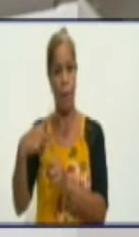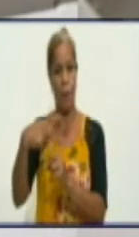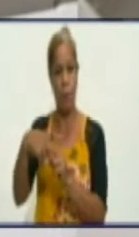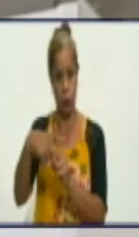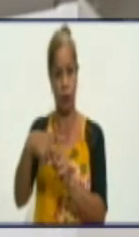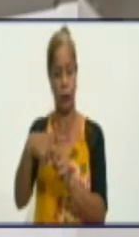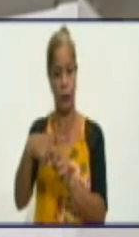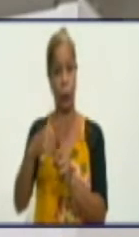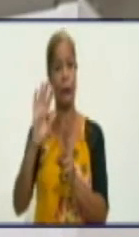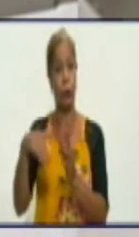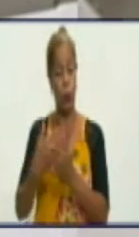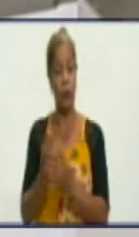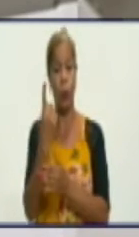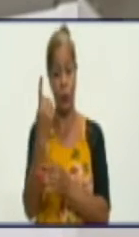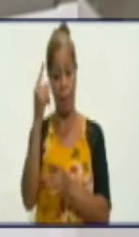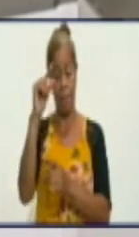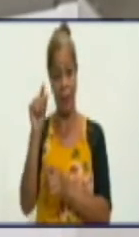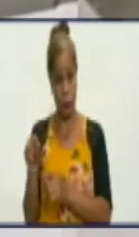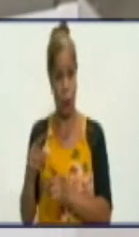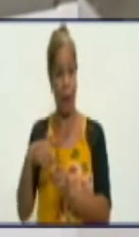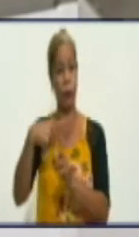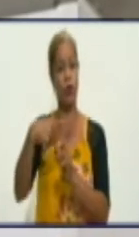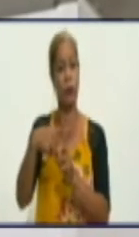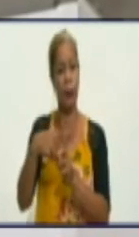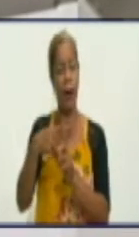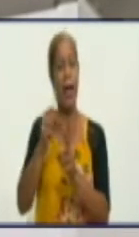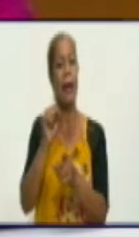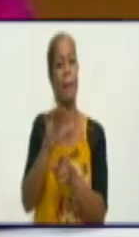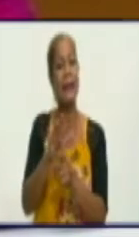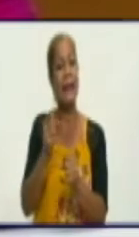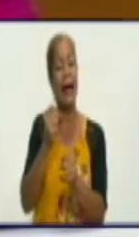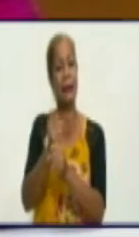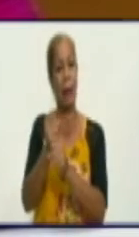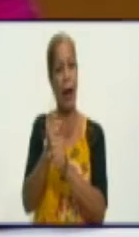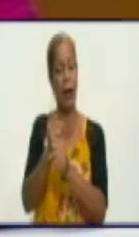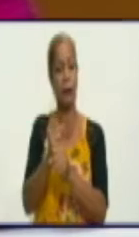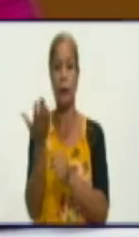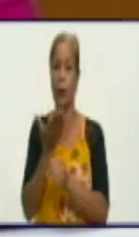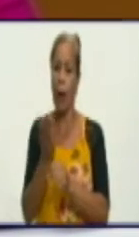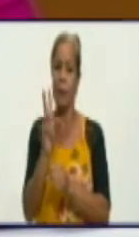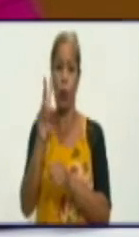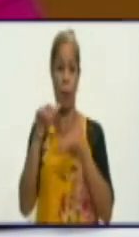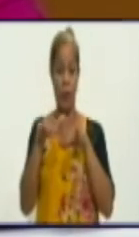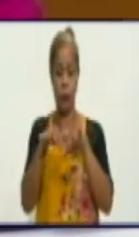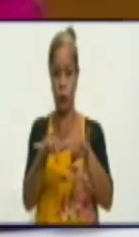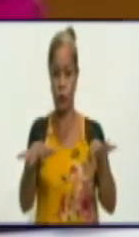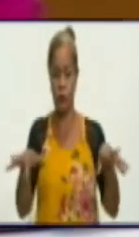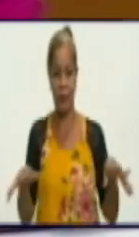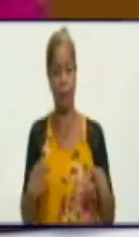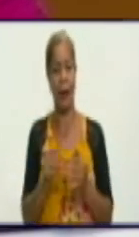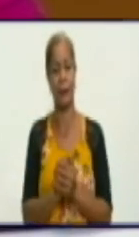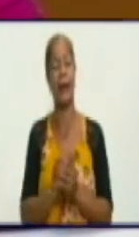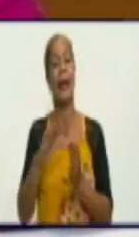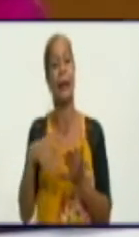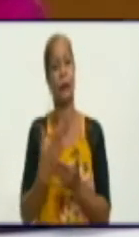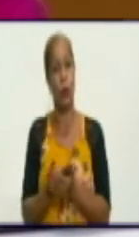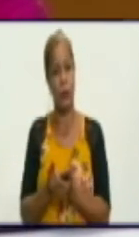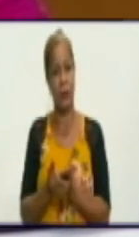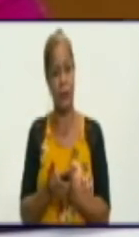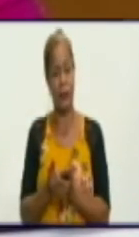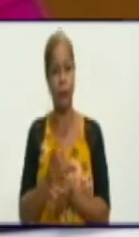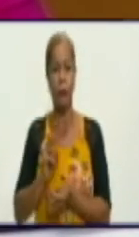a trabajar un personal con manifestaciones respiratorias y se expanda la enfermedad ahí adentro. Entonces, la pesquisa